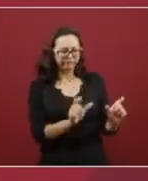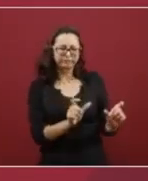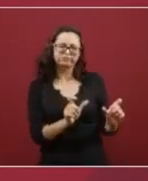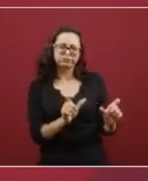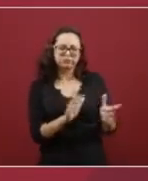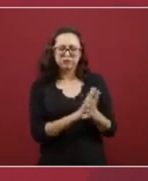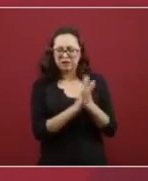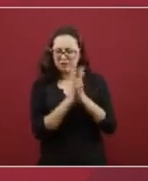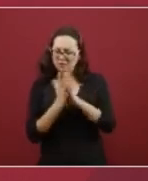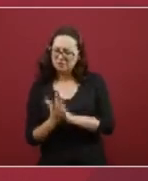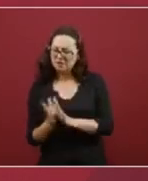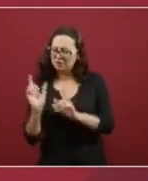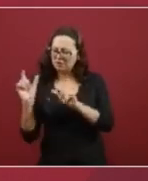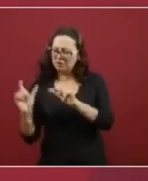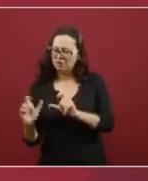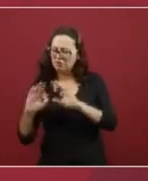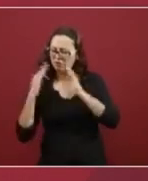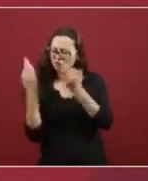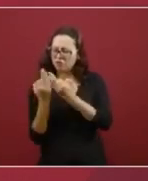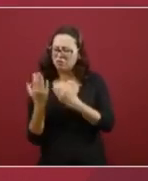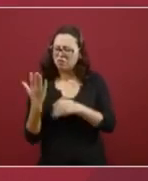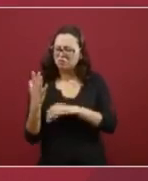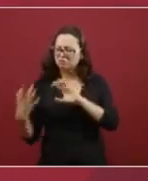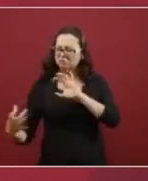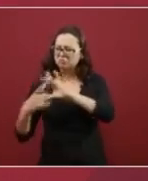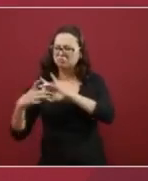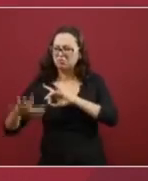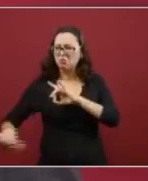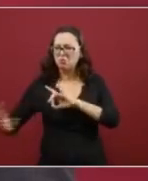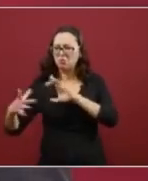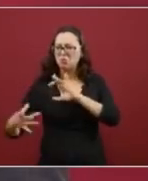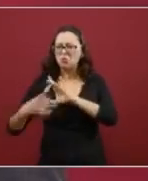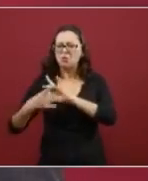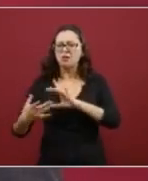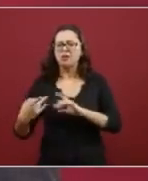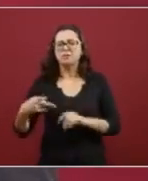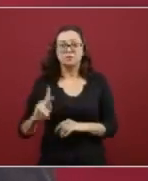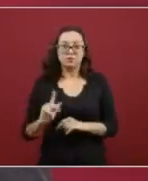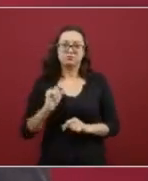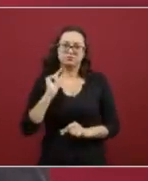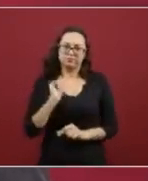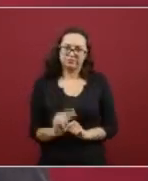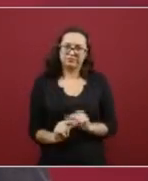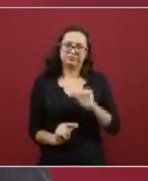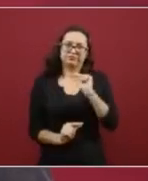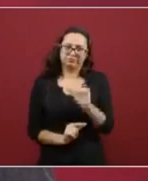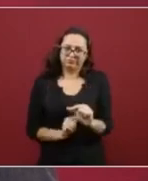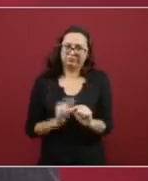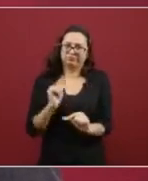ahí vamos a ir poco a poco.